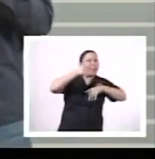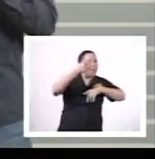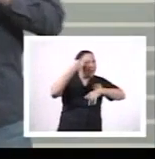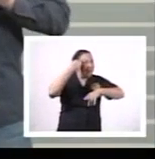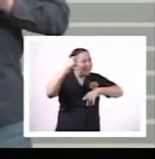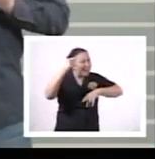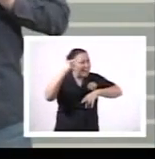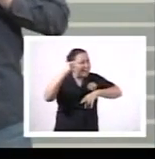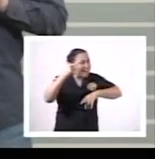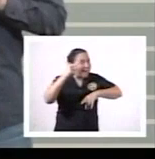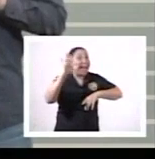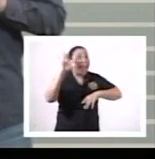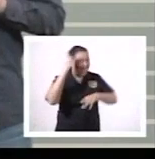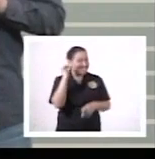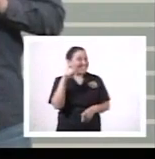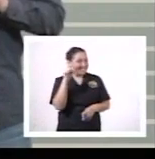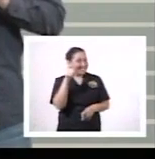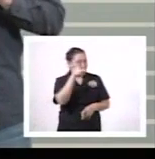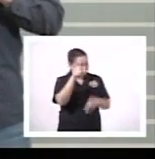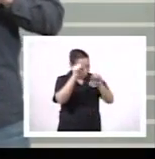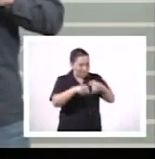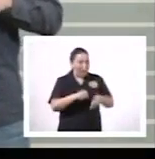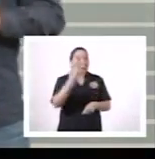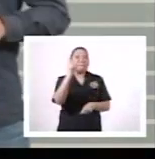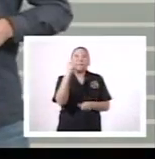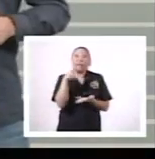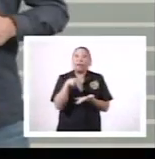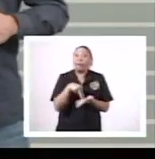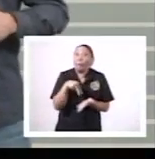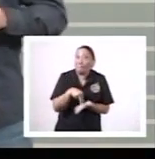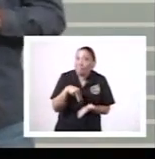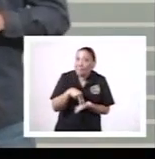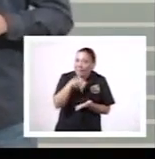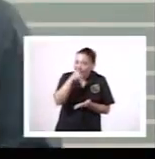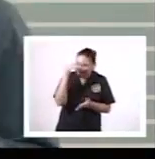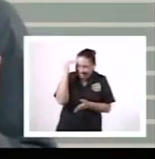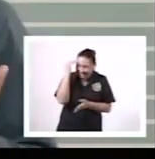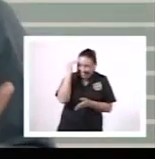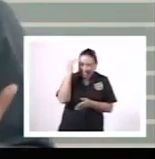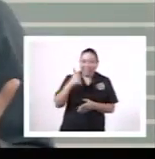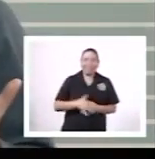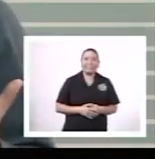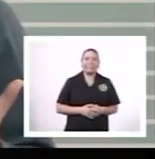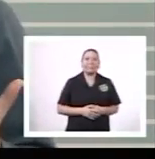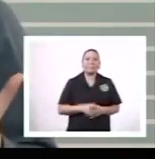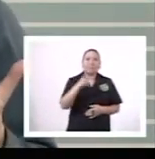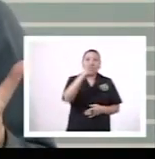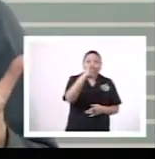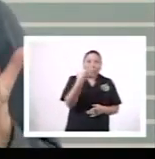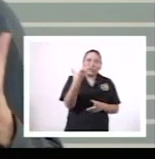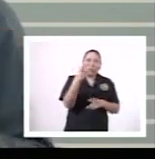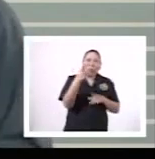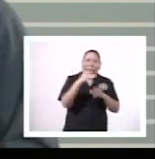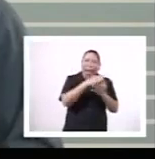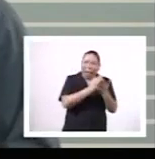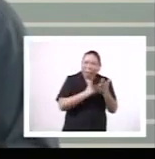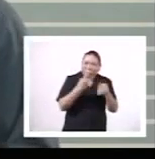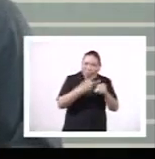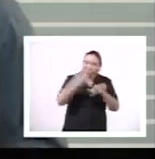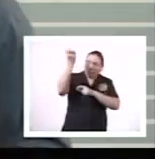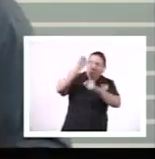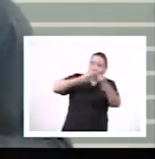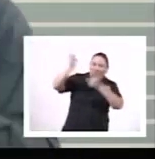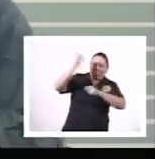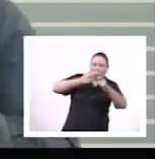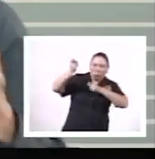Piénsenle, piénsenle ustedes. Yo sé que pueden hacerlo. No es tan difícil. ¿Qué tan alto ha llegado su barrilete? ¿Ha volado barrilete?